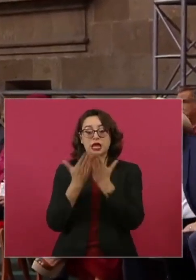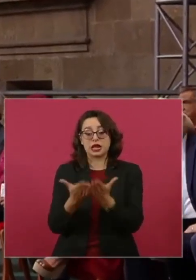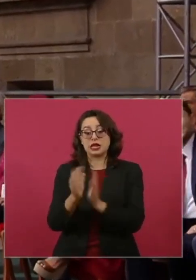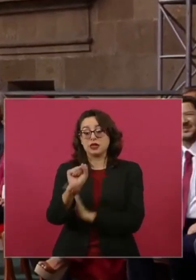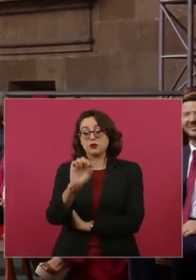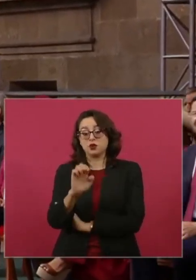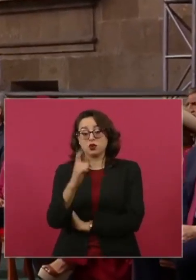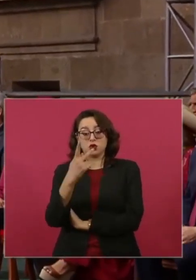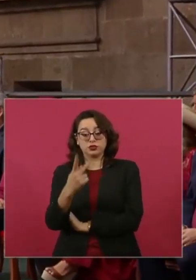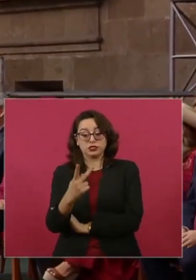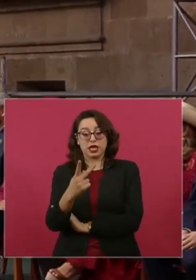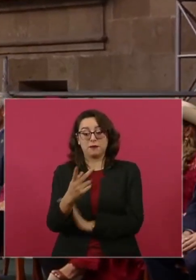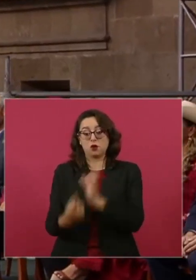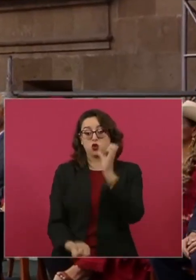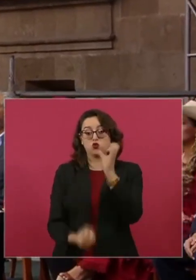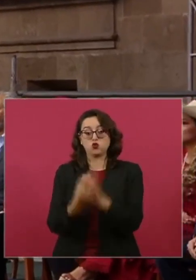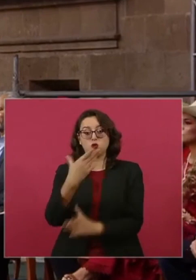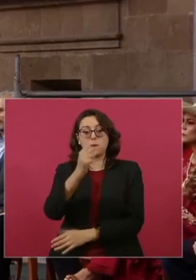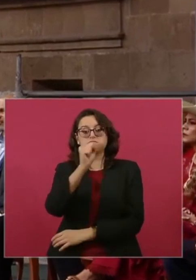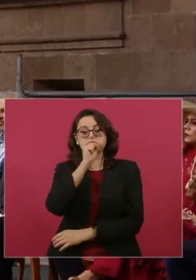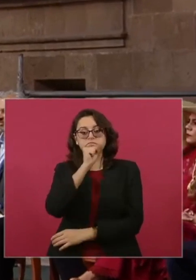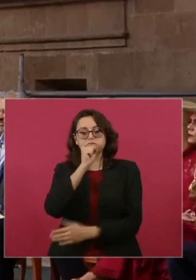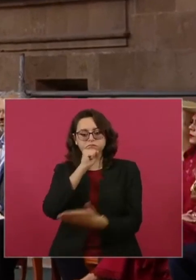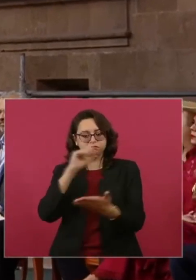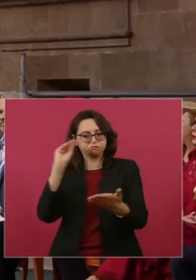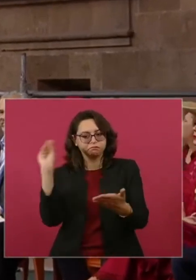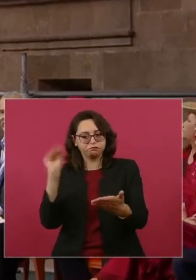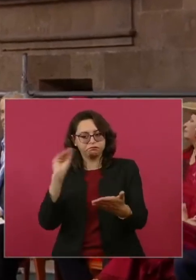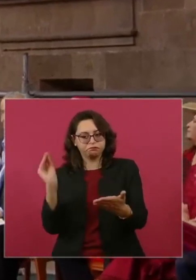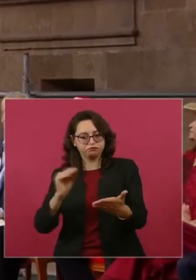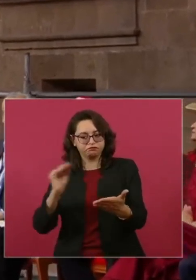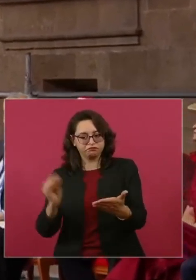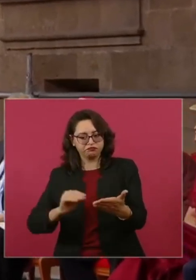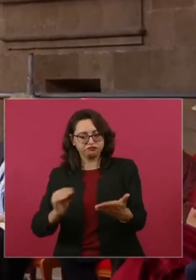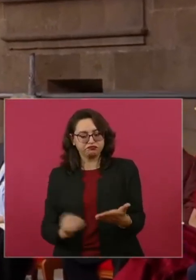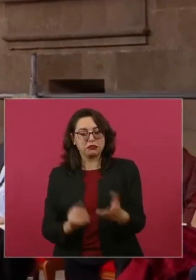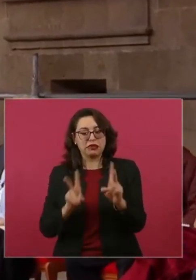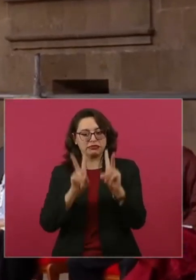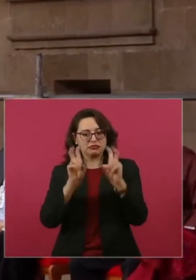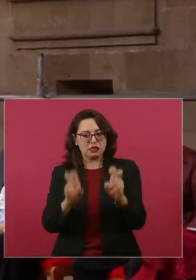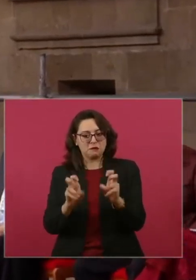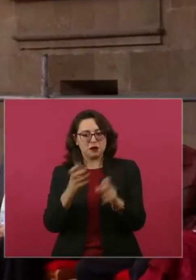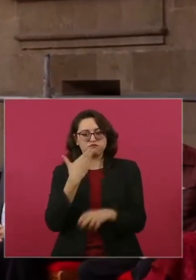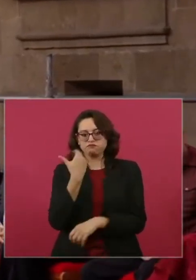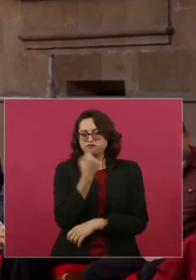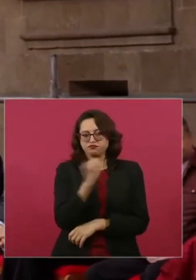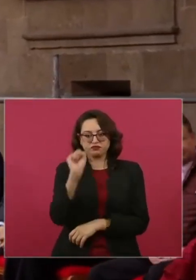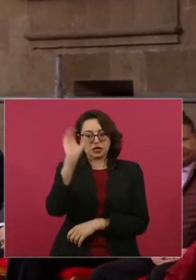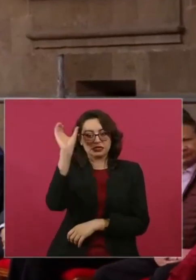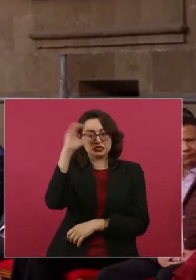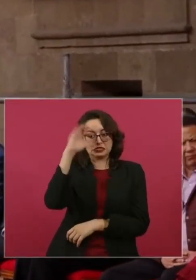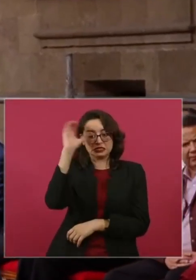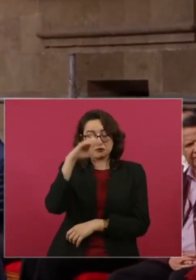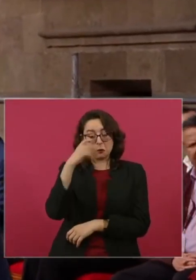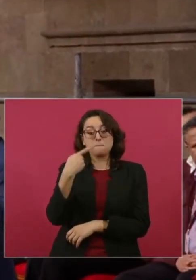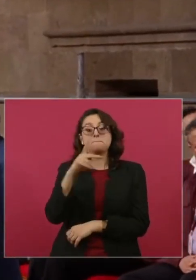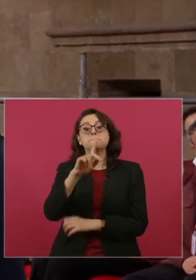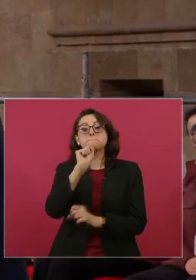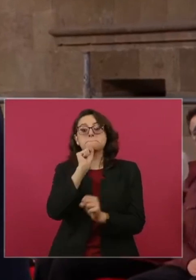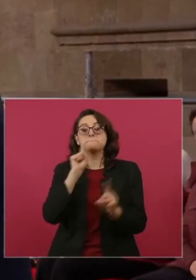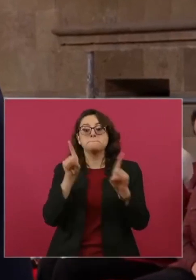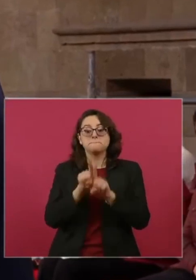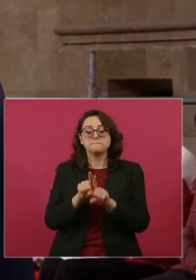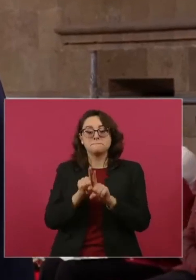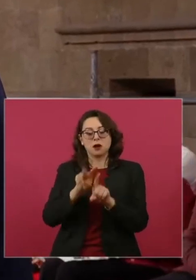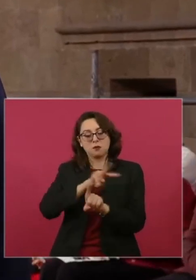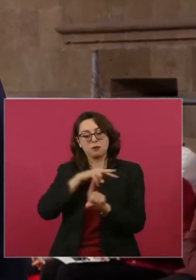texto there's new con fundamentos textbooks científicos y con dimensión humanista. Science and